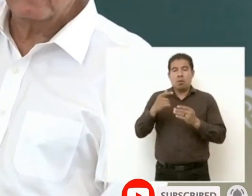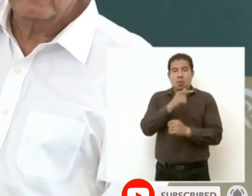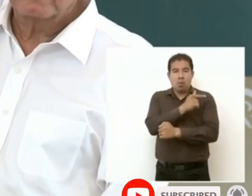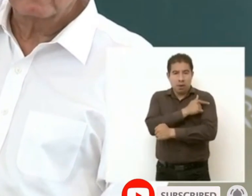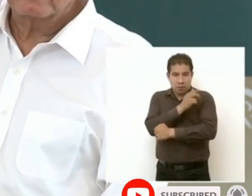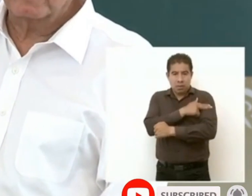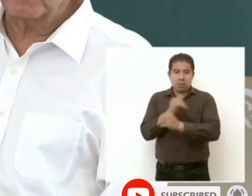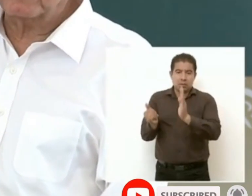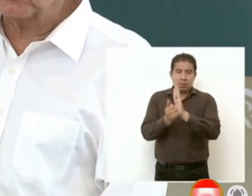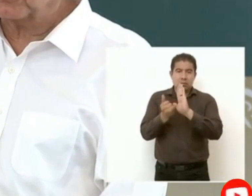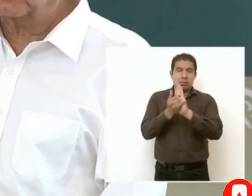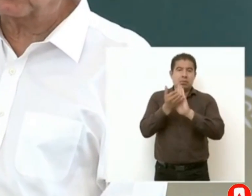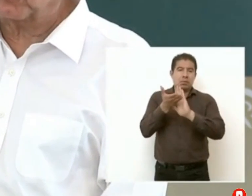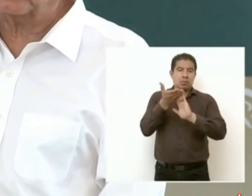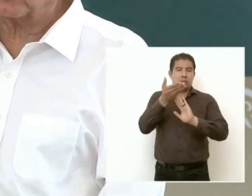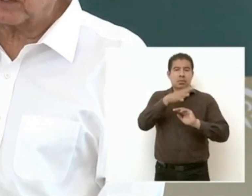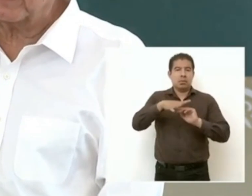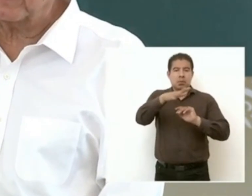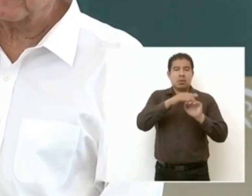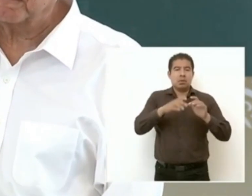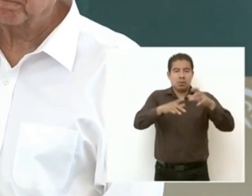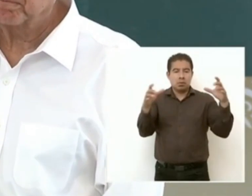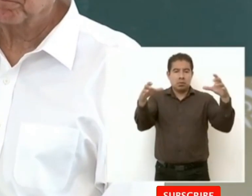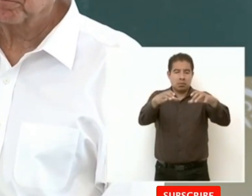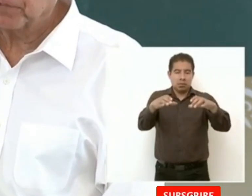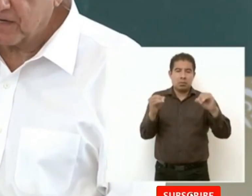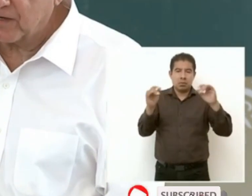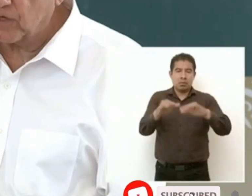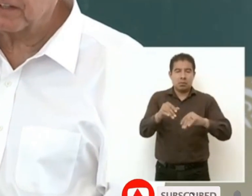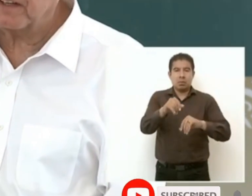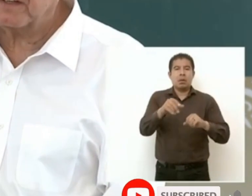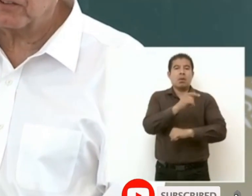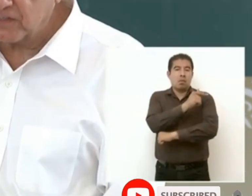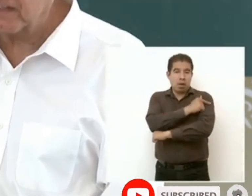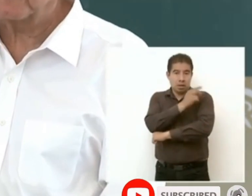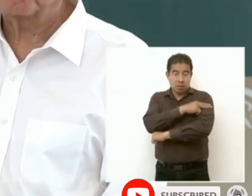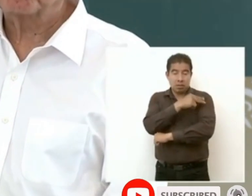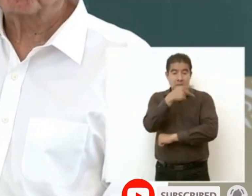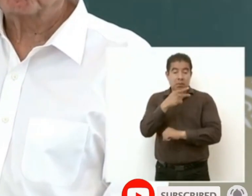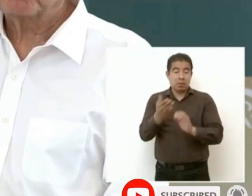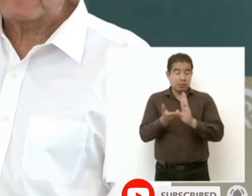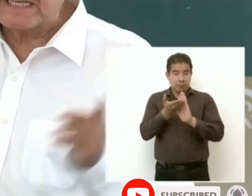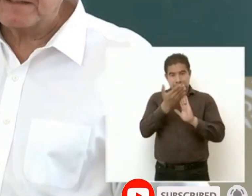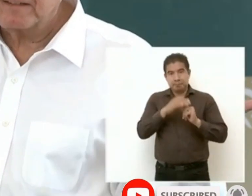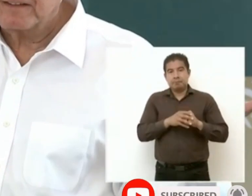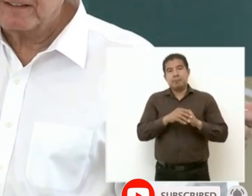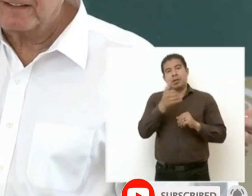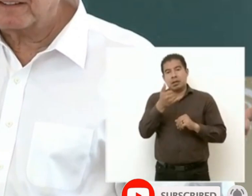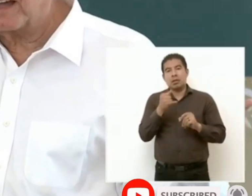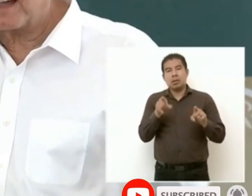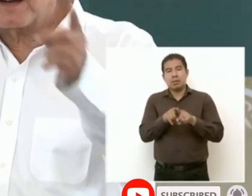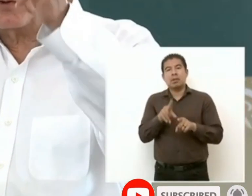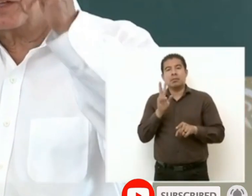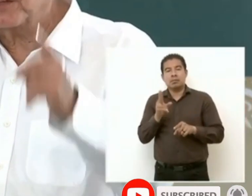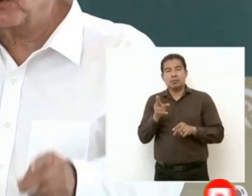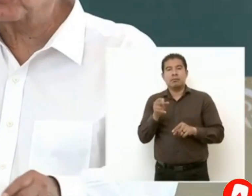Nacional, ya más de 250 cuarteles para la Guardia Nacional, y